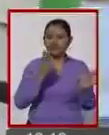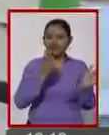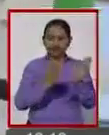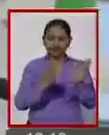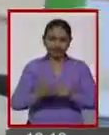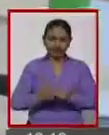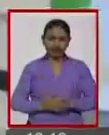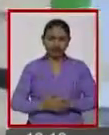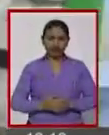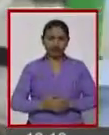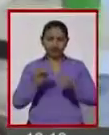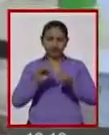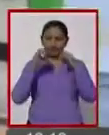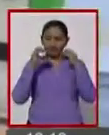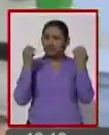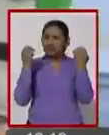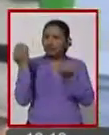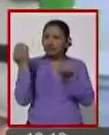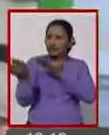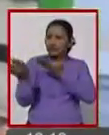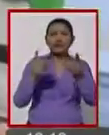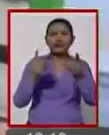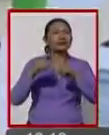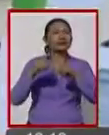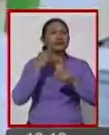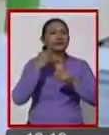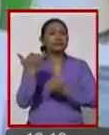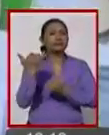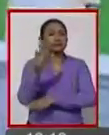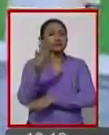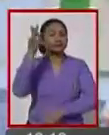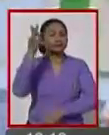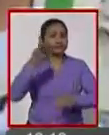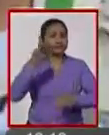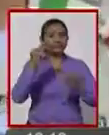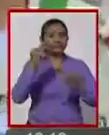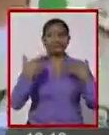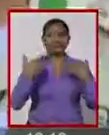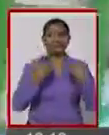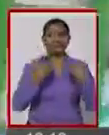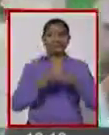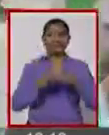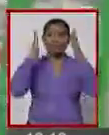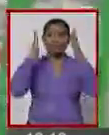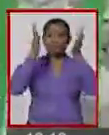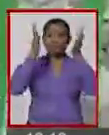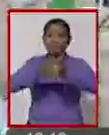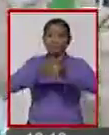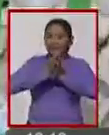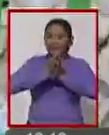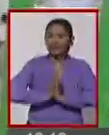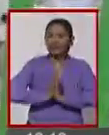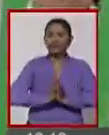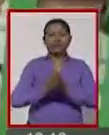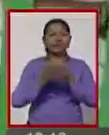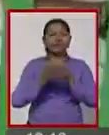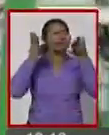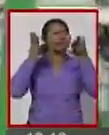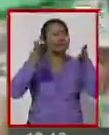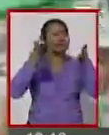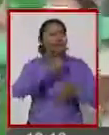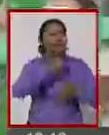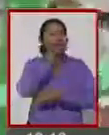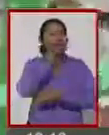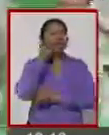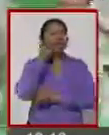realizando ese tipo de servicio. Pero esta tarde, si no tenemos oído a nuestras peticiones, nos declaremos en